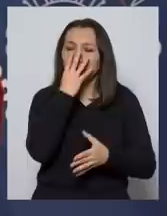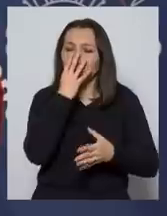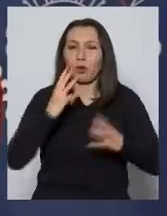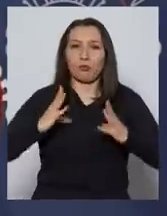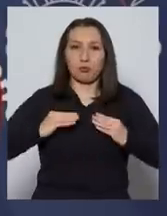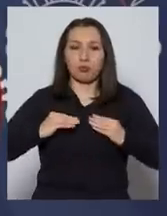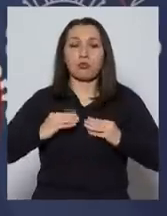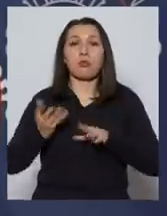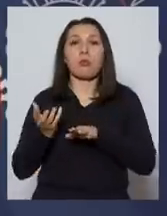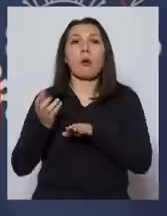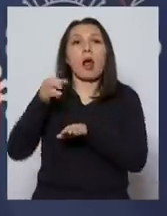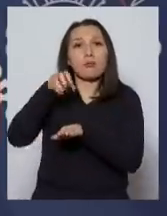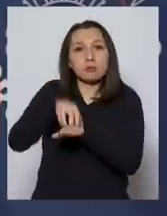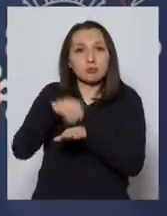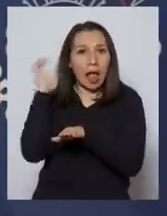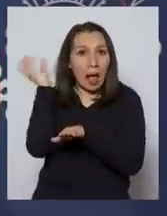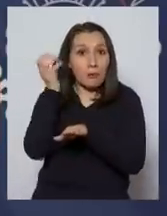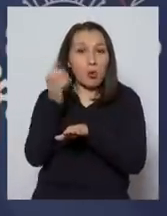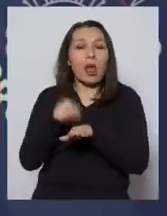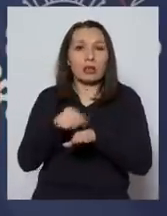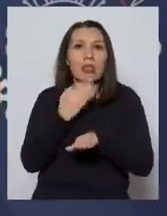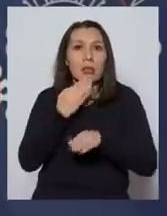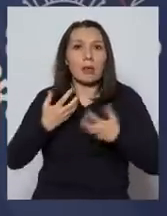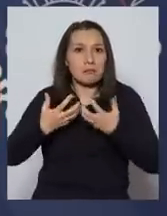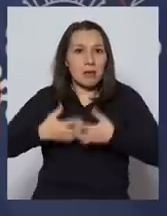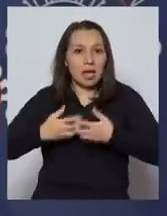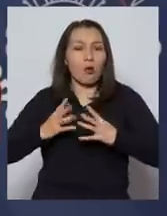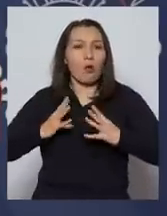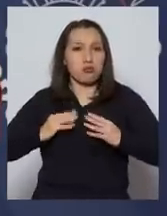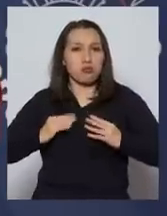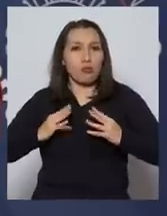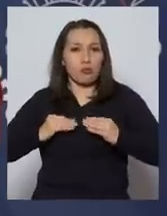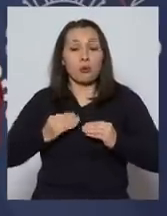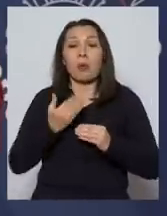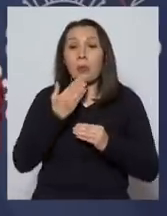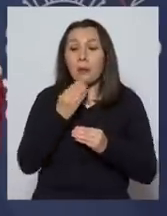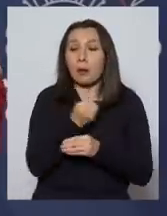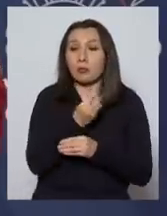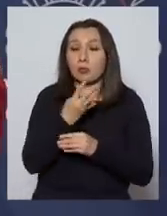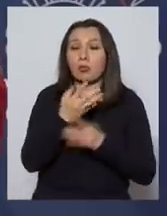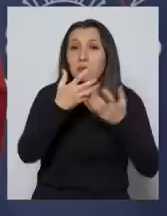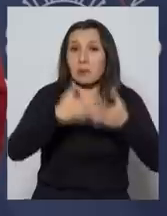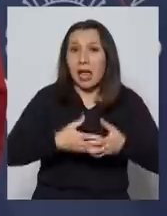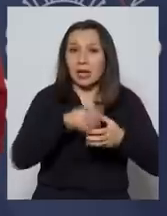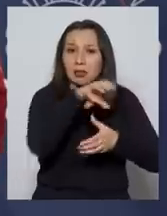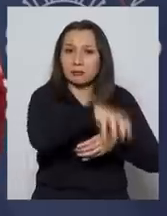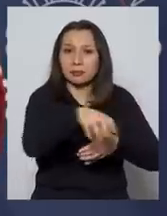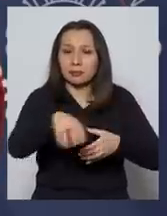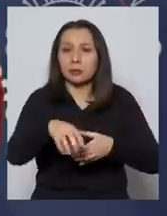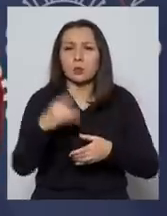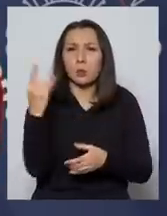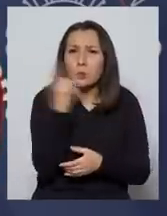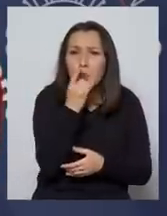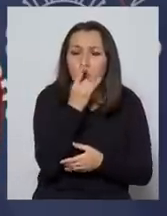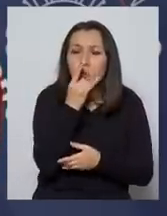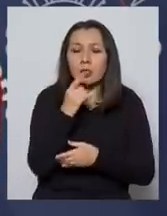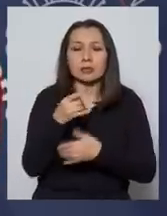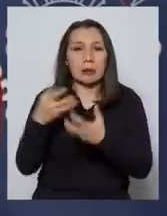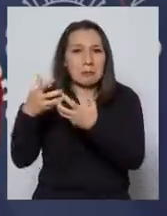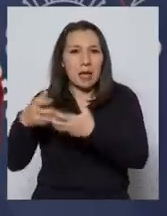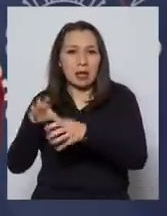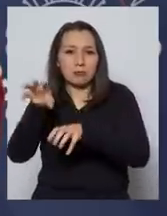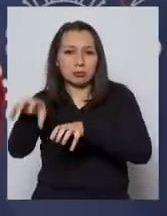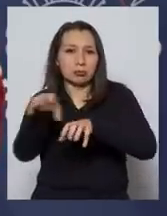de transporte dentro de las ambulancias, en la cantidad de ventiladores mecánicos en las urgencias, en la cantidad de